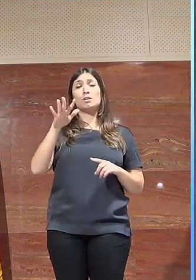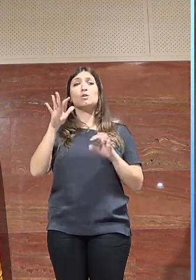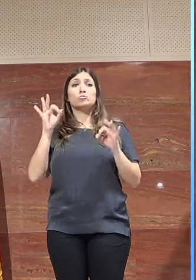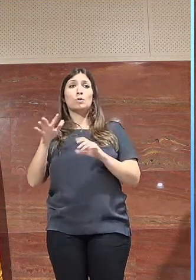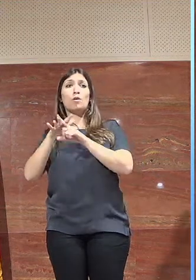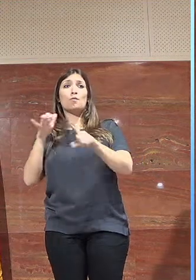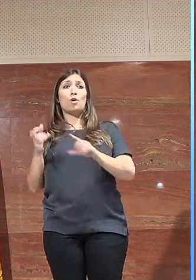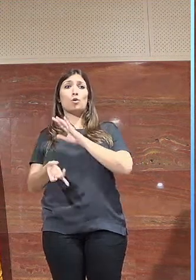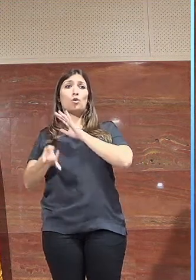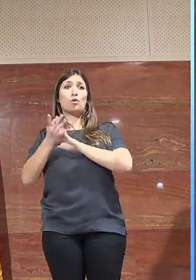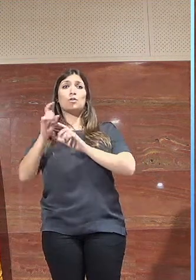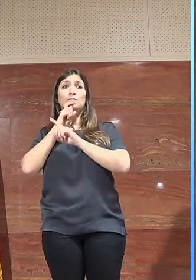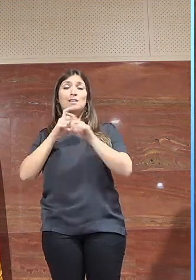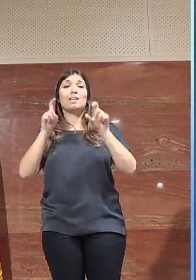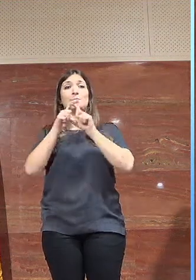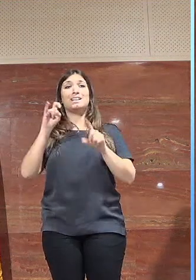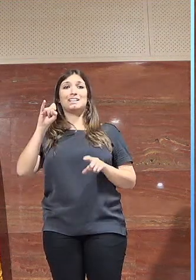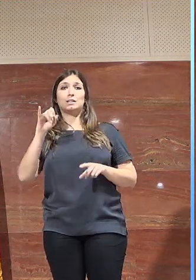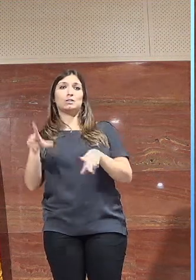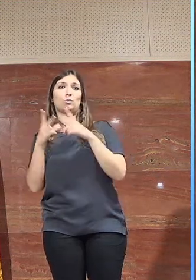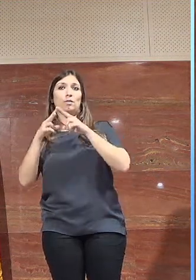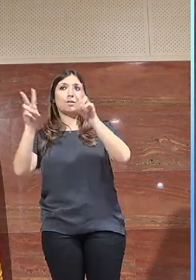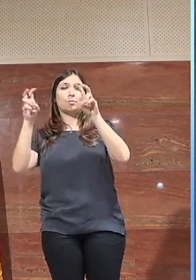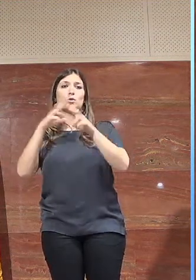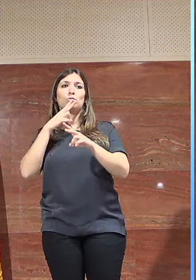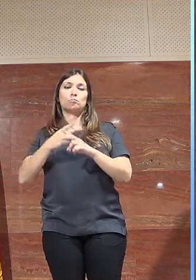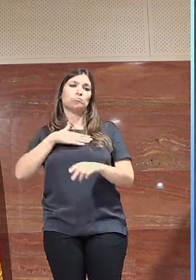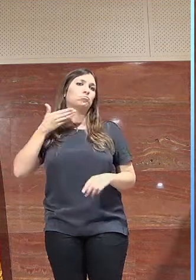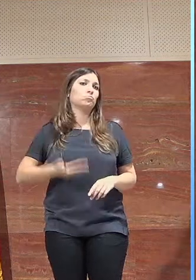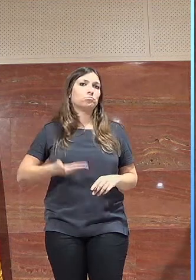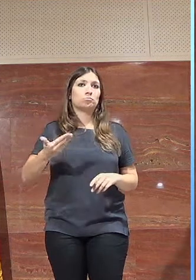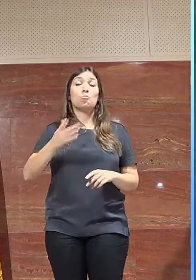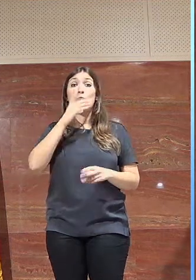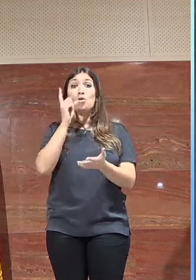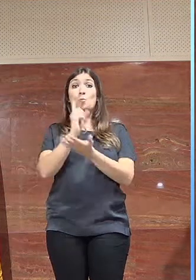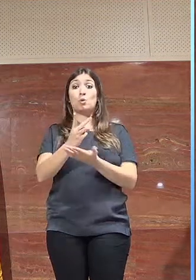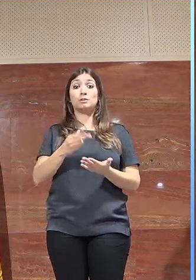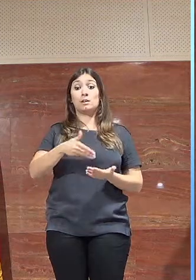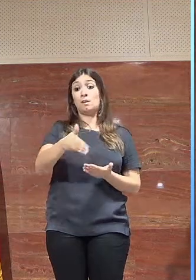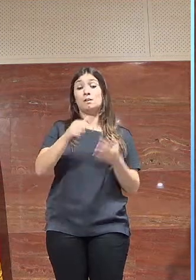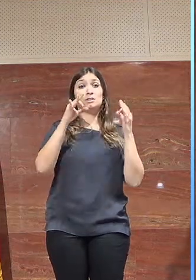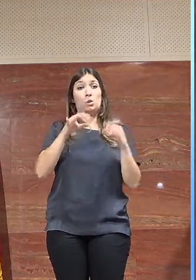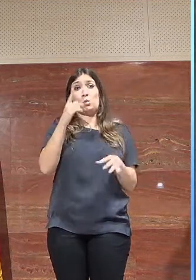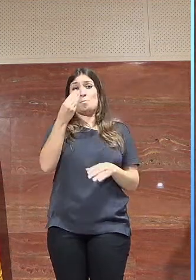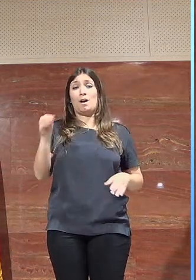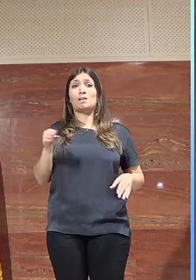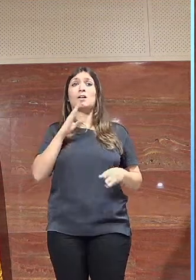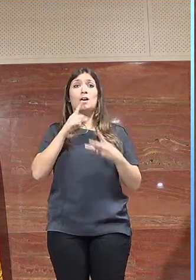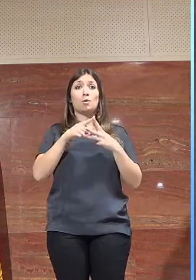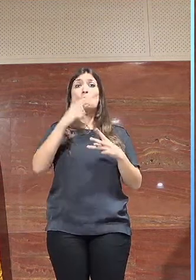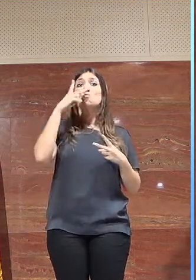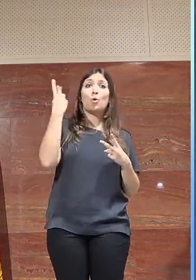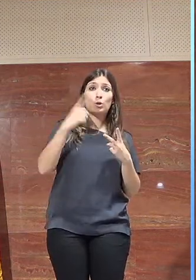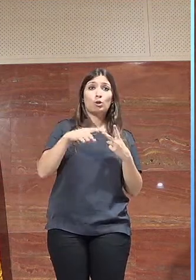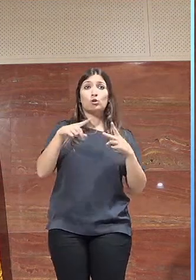foro de la Fundación Empresa y Sociedad, que para nosotros es importantísimo, porque como apostamos porque va a haber esa cuarta pata, además de lo público, lo social